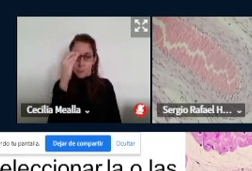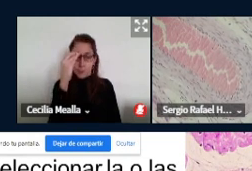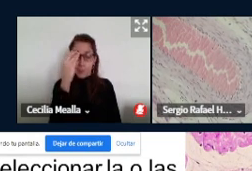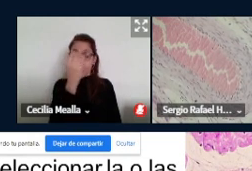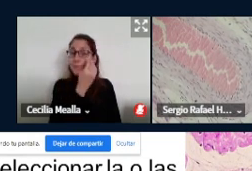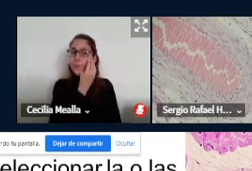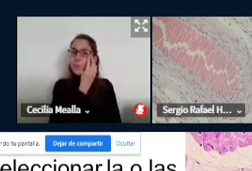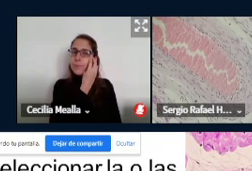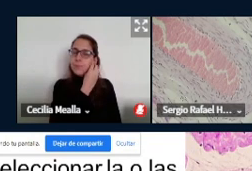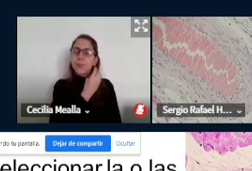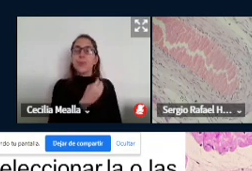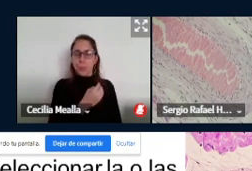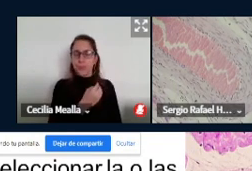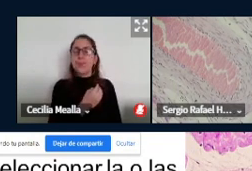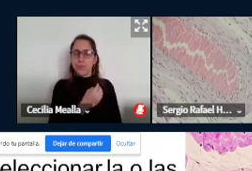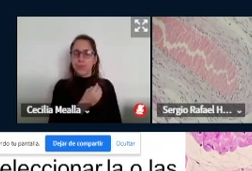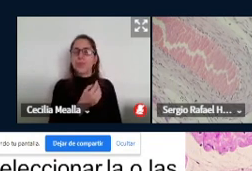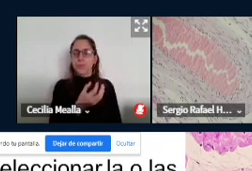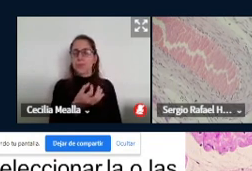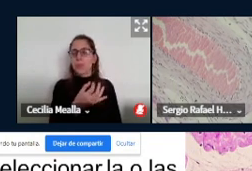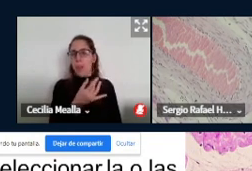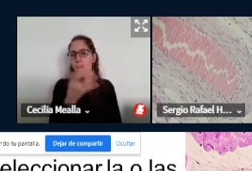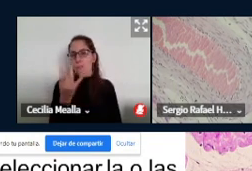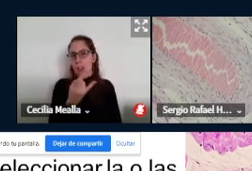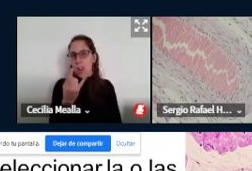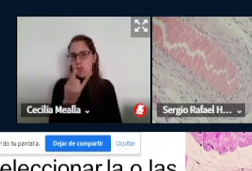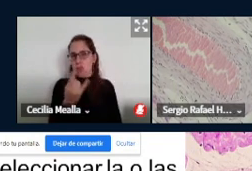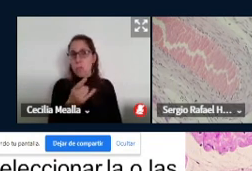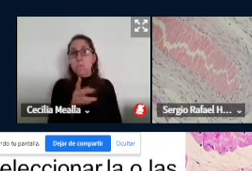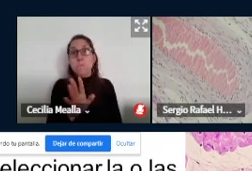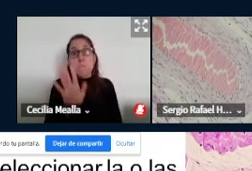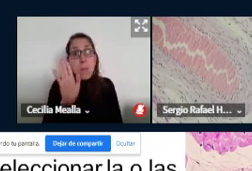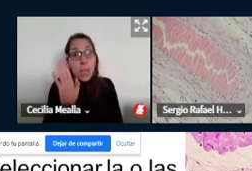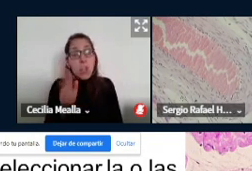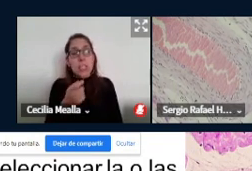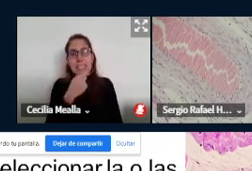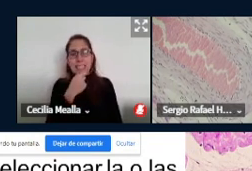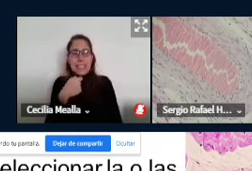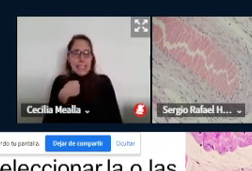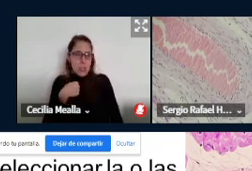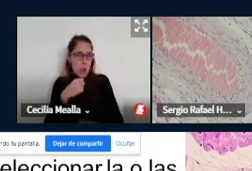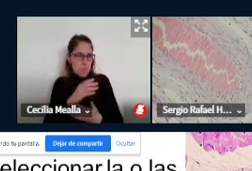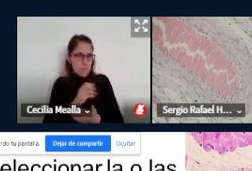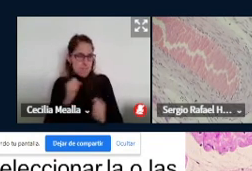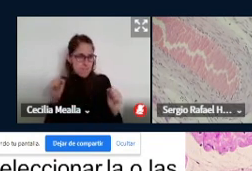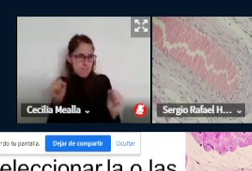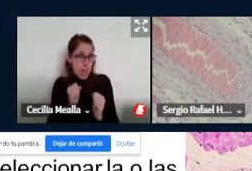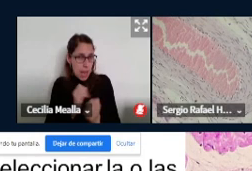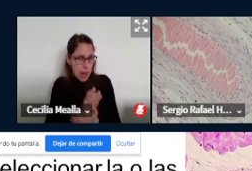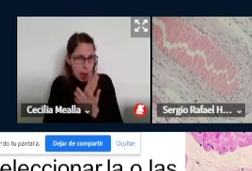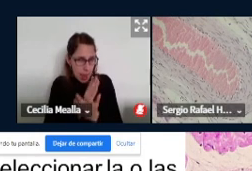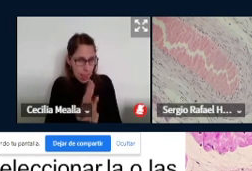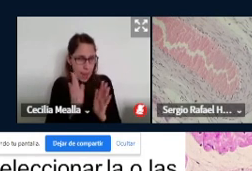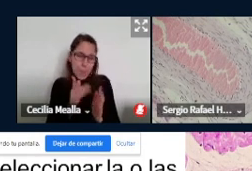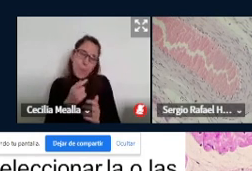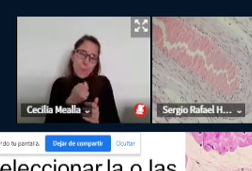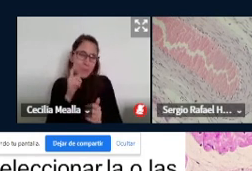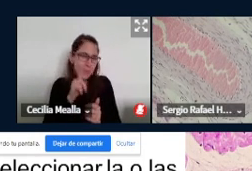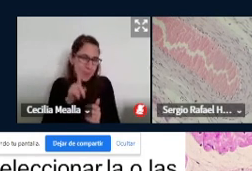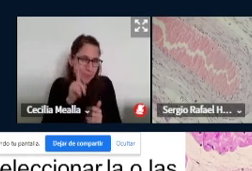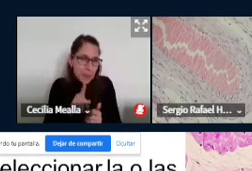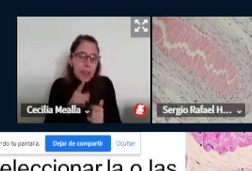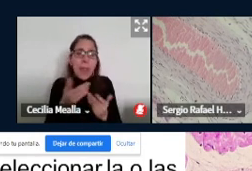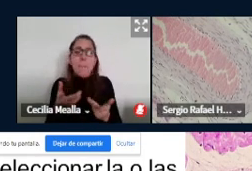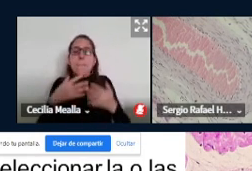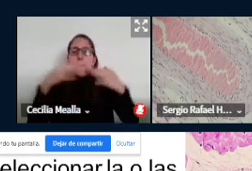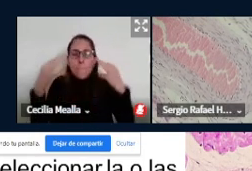Bien. Es falso, pero si yo quisiera ser mala, que no les va a pasar esto en los exámenes, en realidad